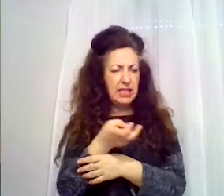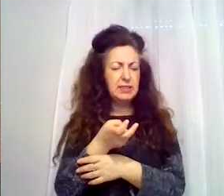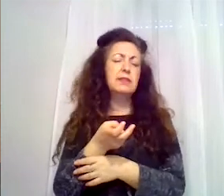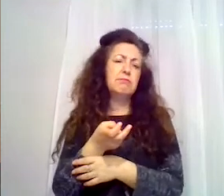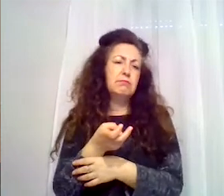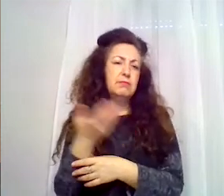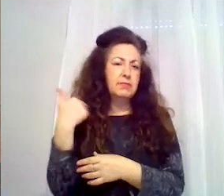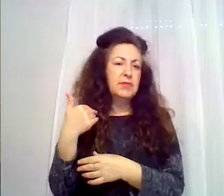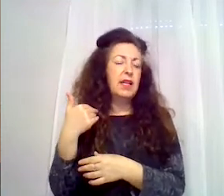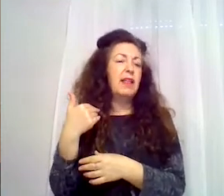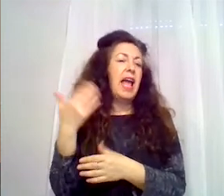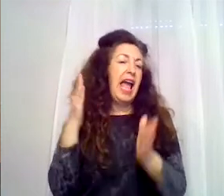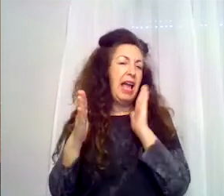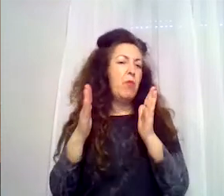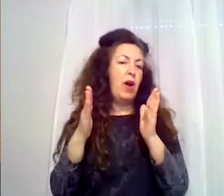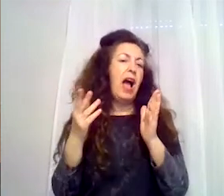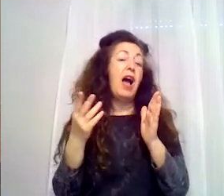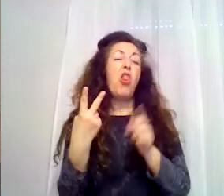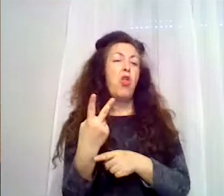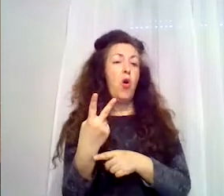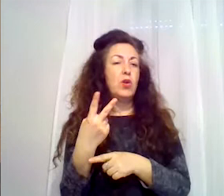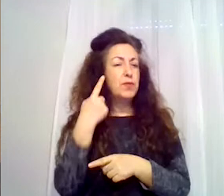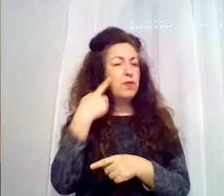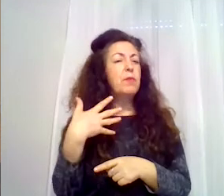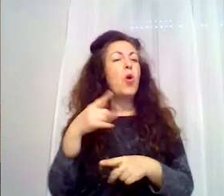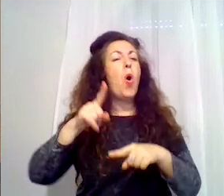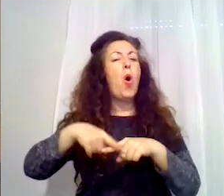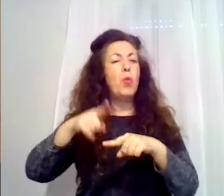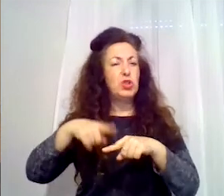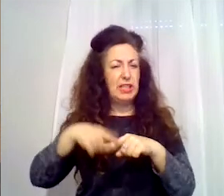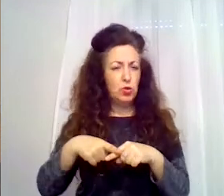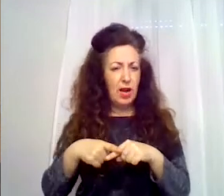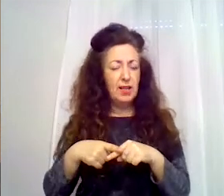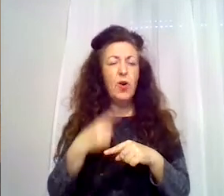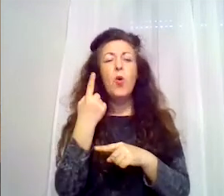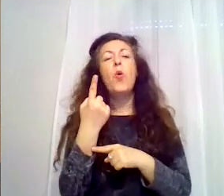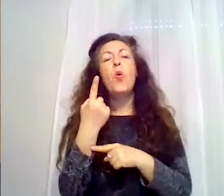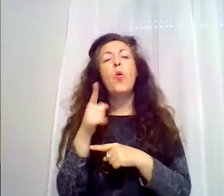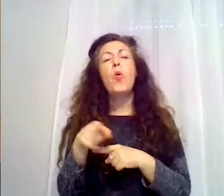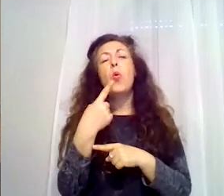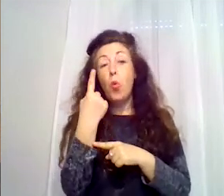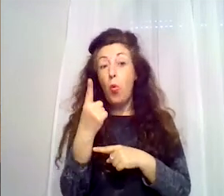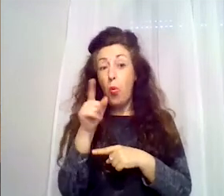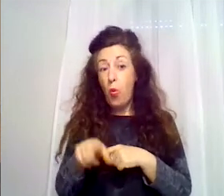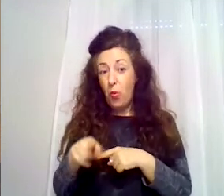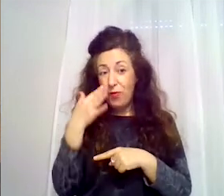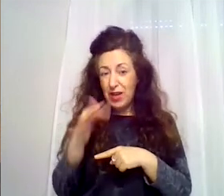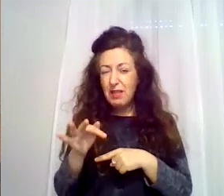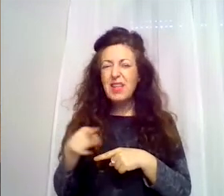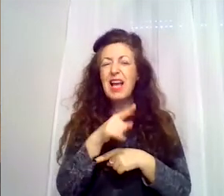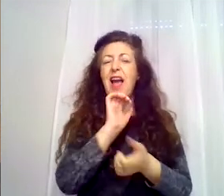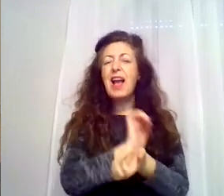Leonardo, Benvenuto Cellini, que también mató a un hombre, también estuvo en la cárcel y habla en su